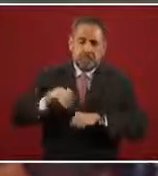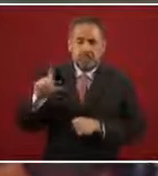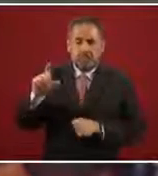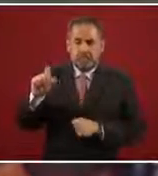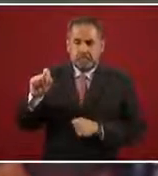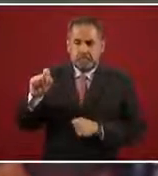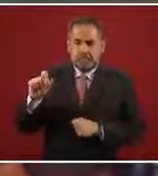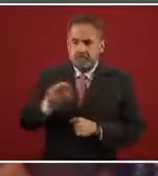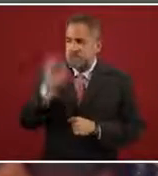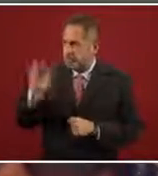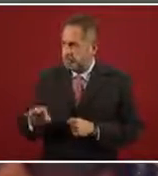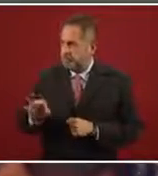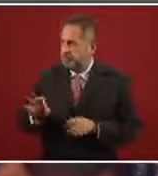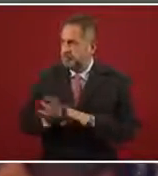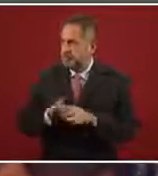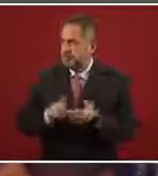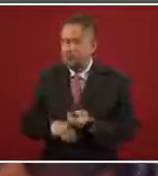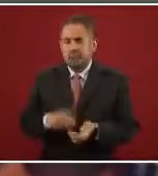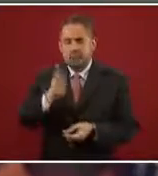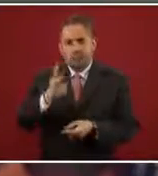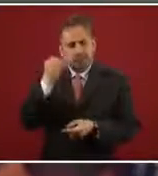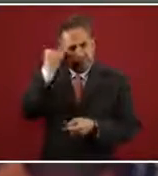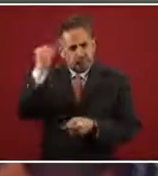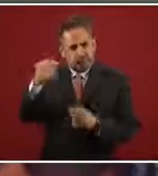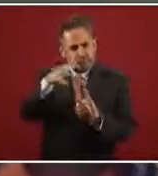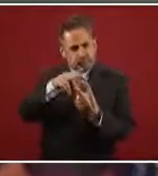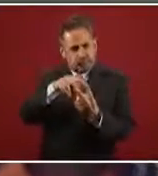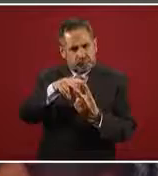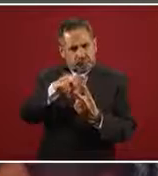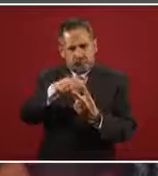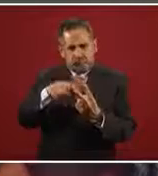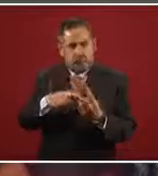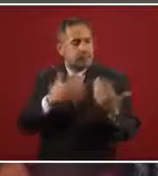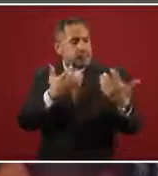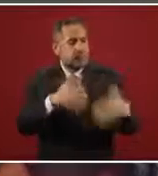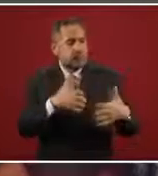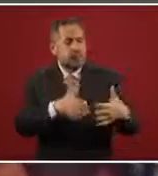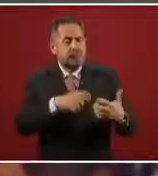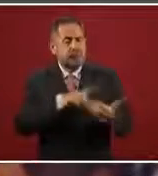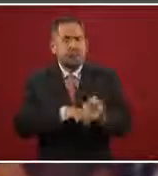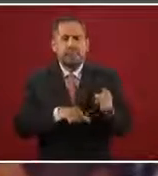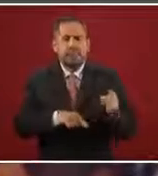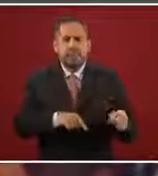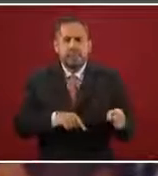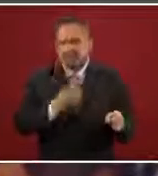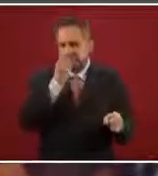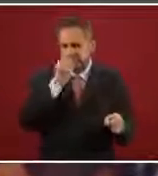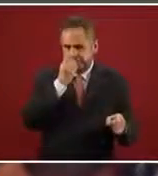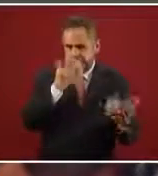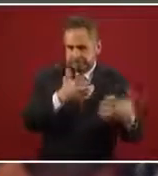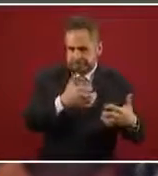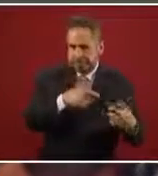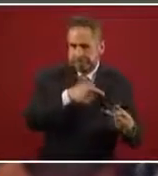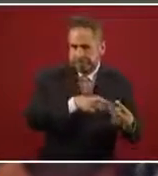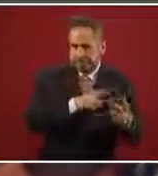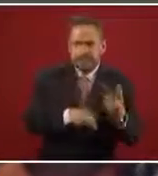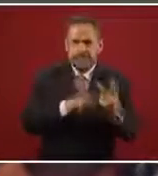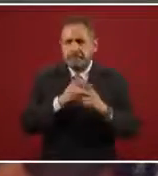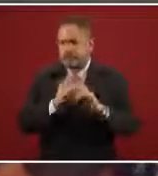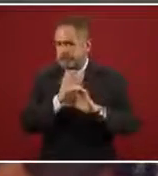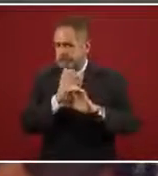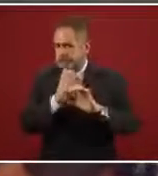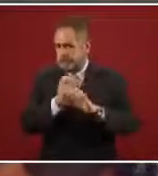global. Le voy a mencionar dos rubros de una empresa productora de alimentos y de